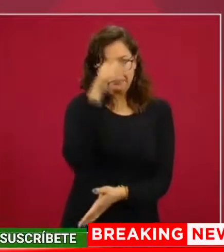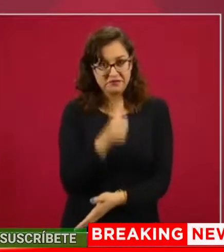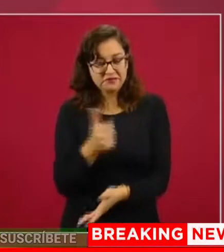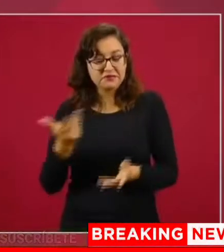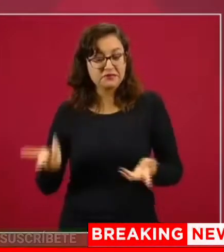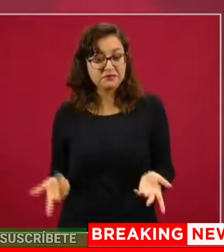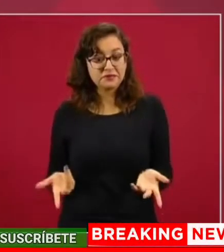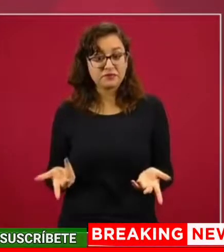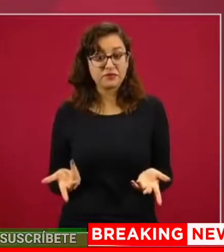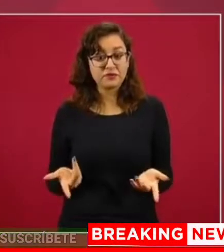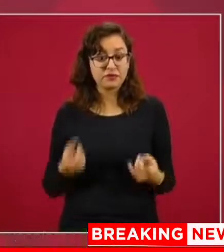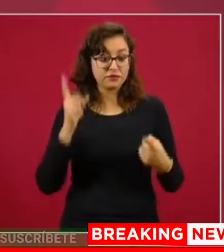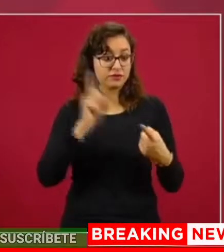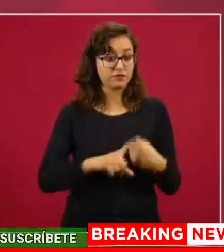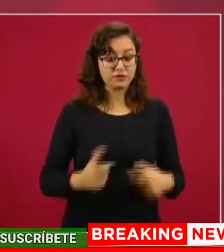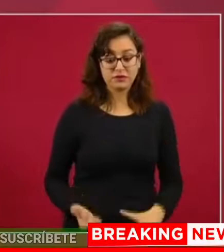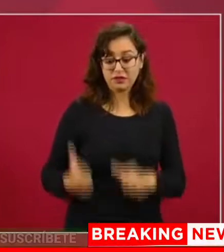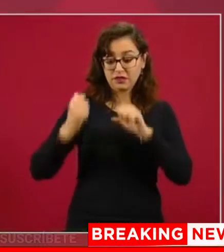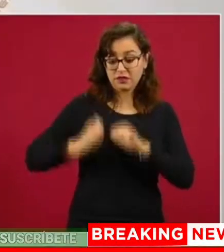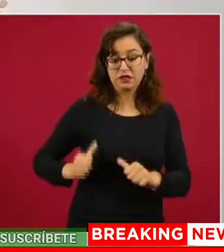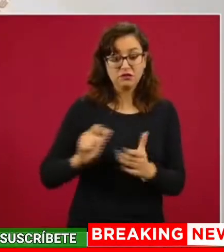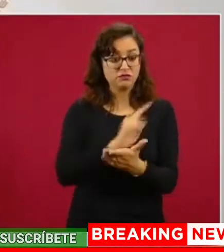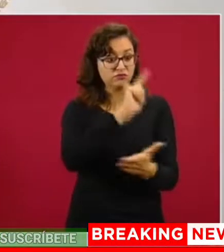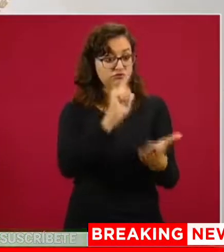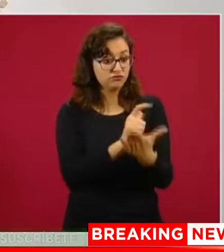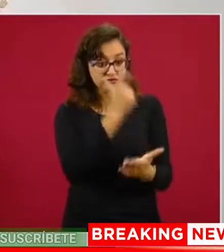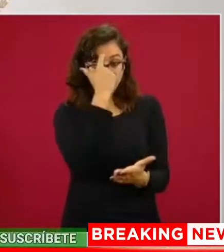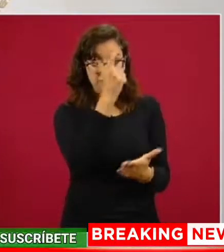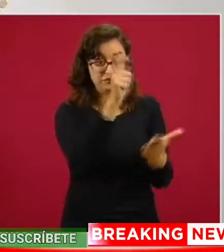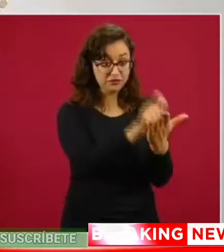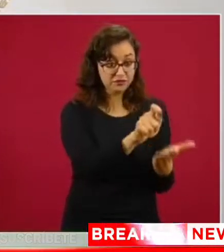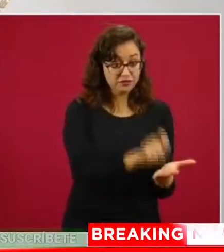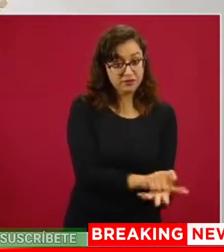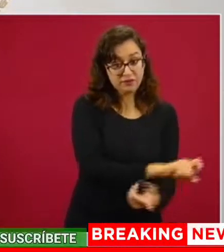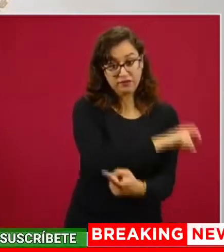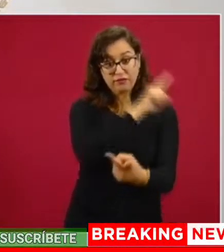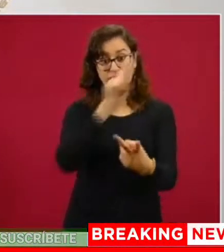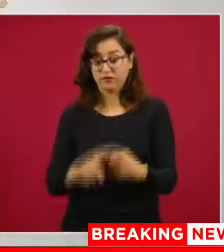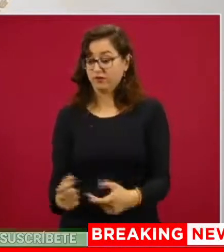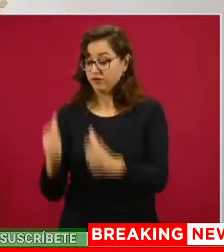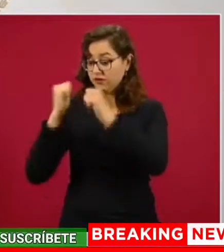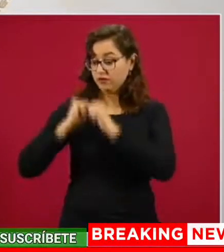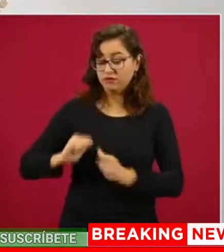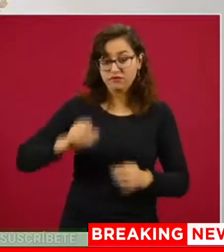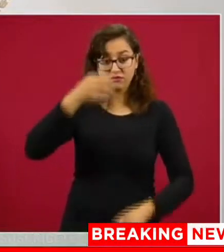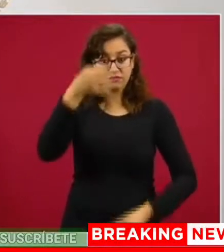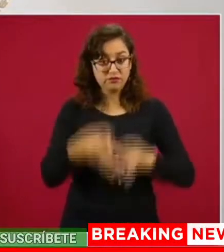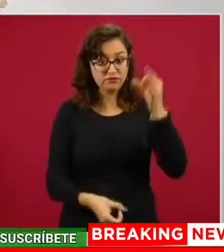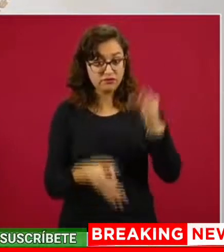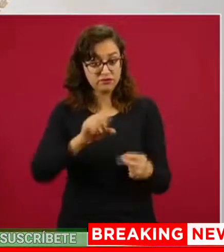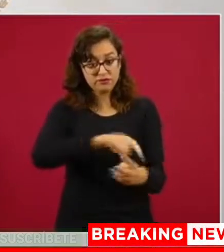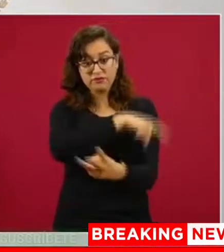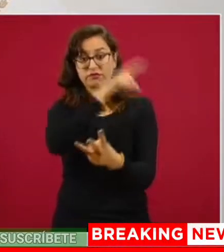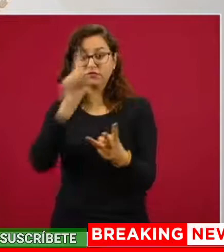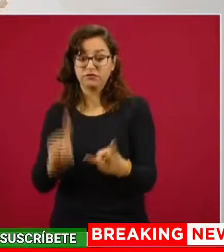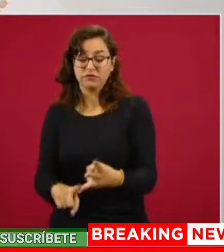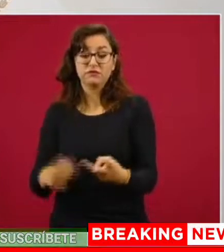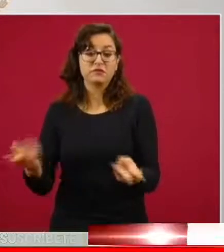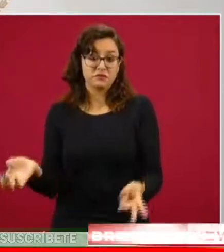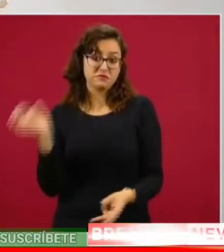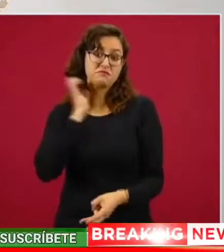es el poder legislativo, es el poder judicial y desde luego el